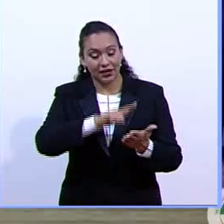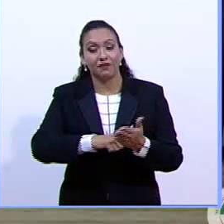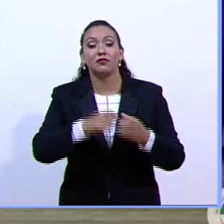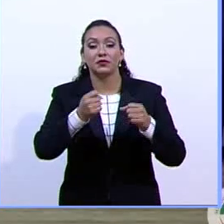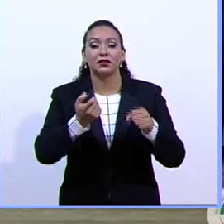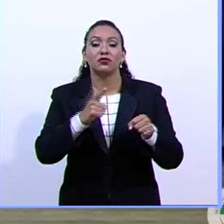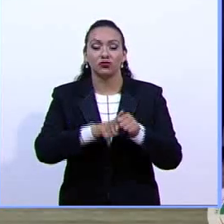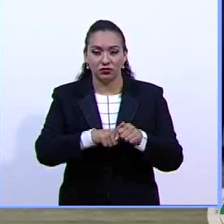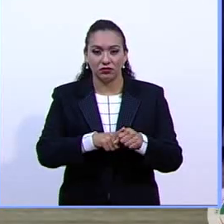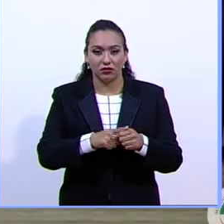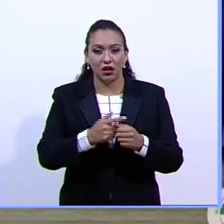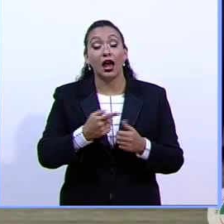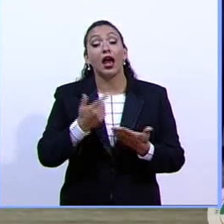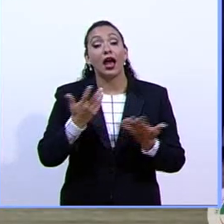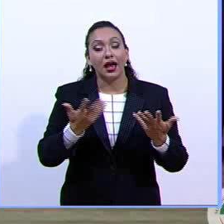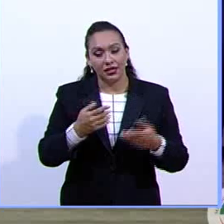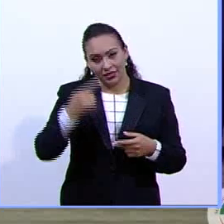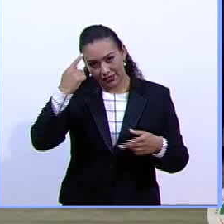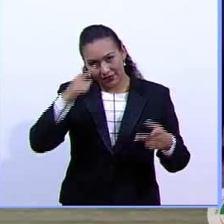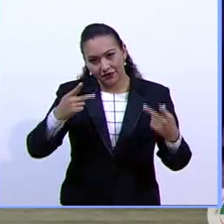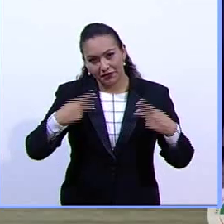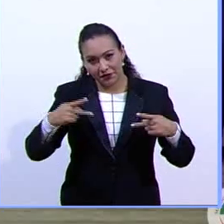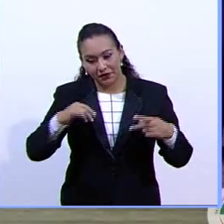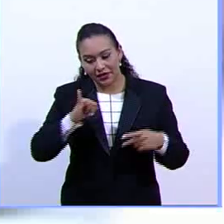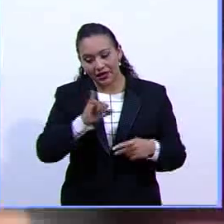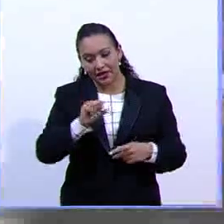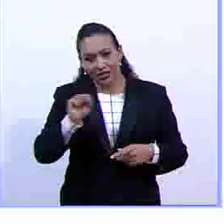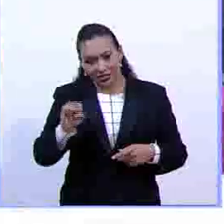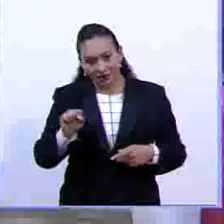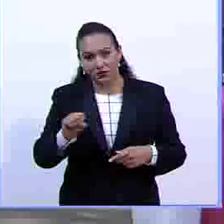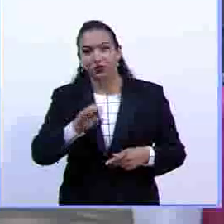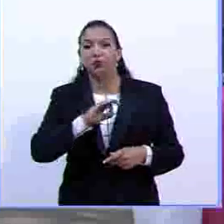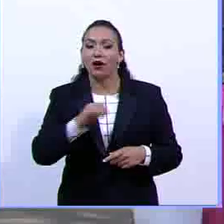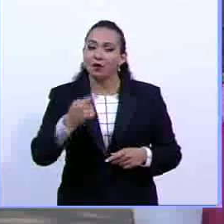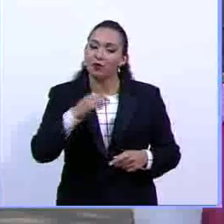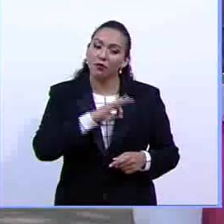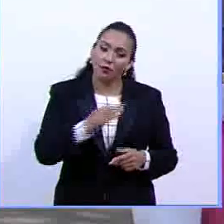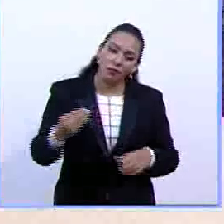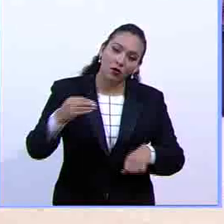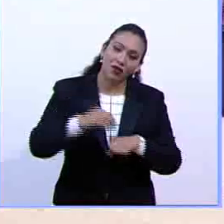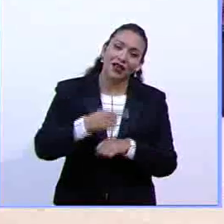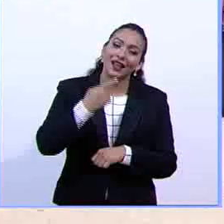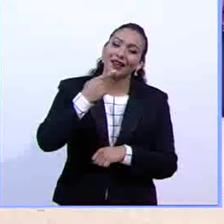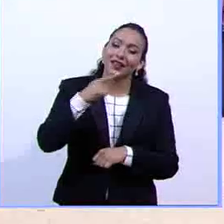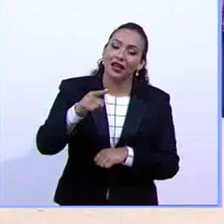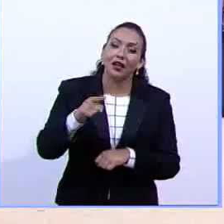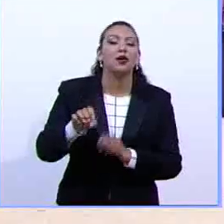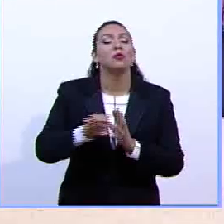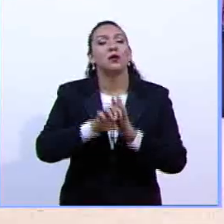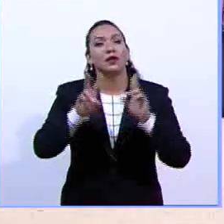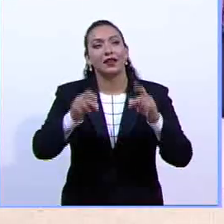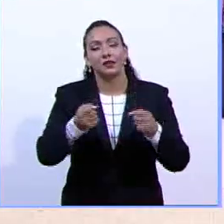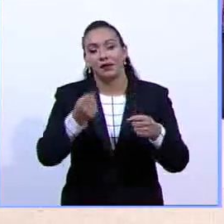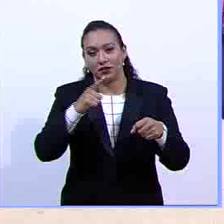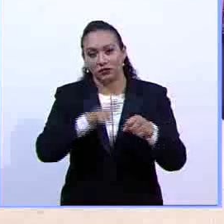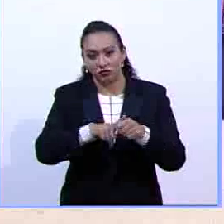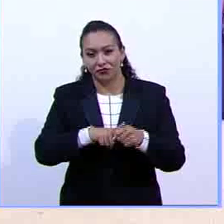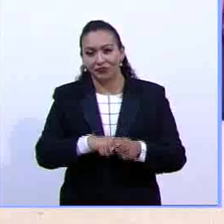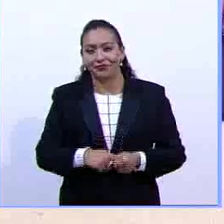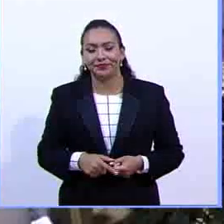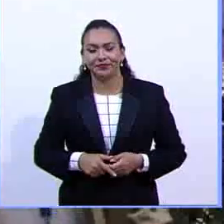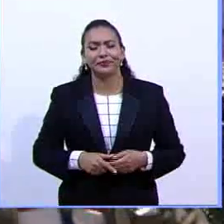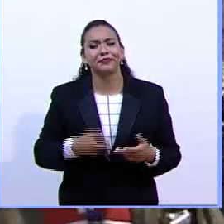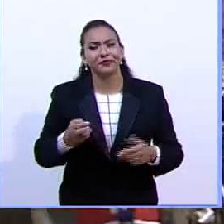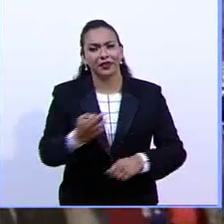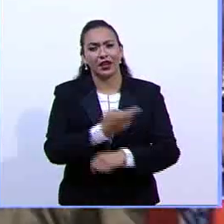que permite a las y los derechohabientes en el IMSS interponer quejas relacionadas con sus prestaciones sociales. Destacaron que el